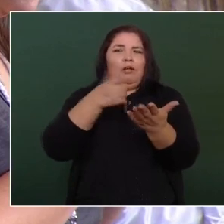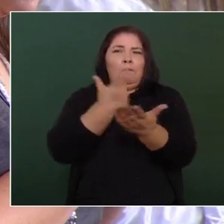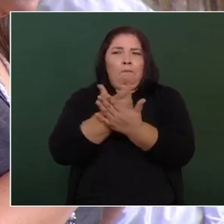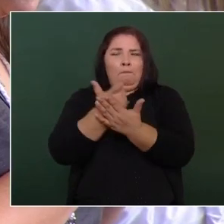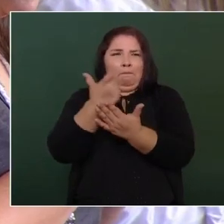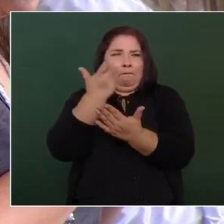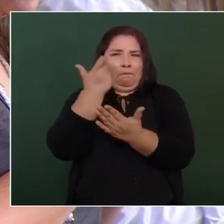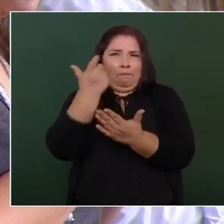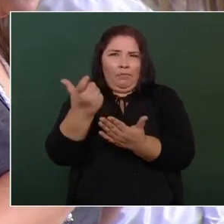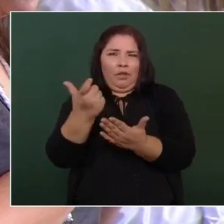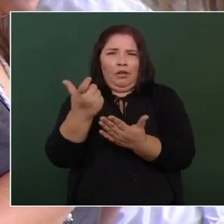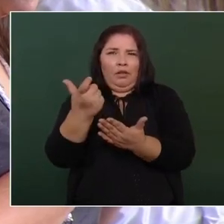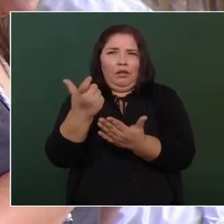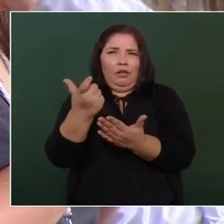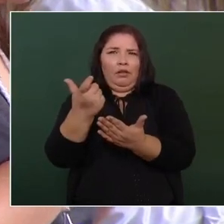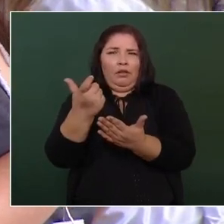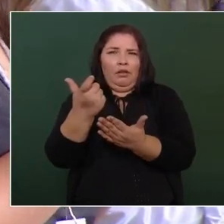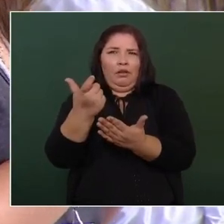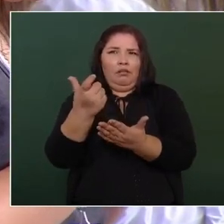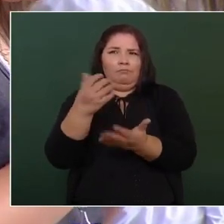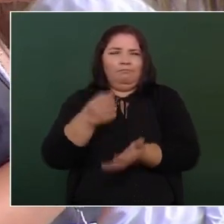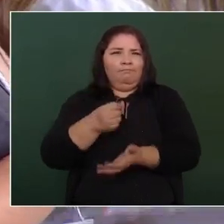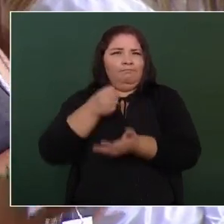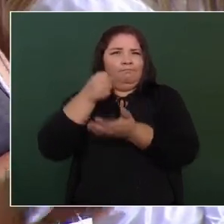de lo que es la entrega